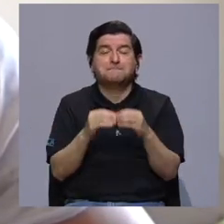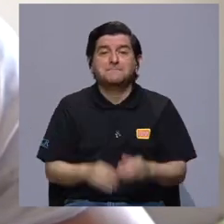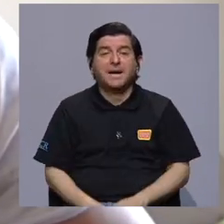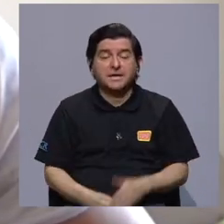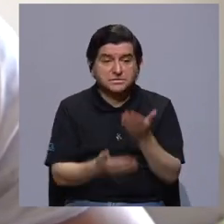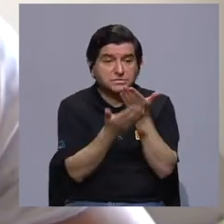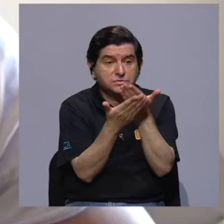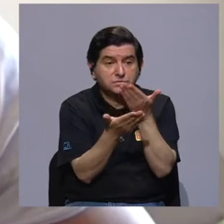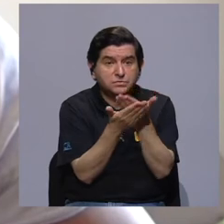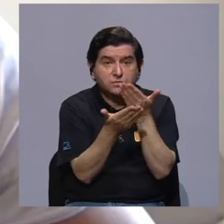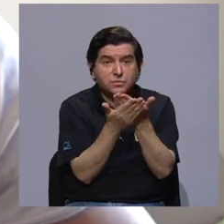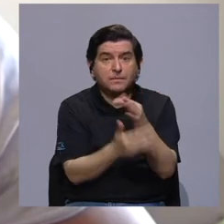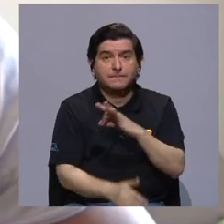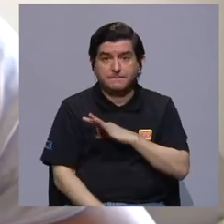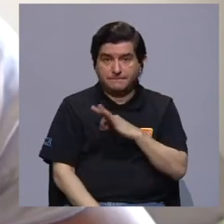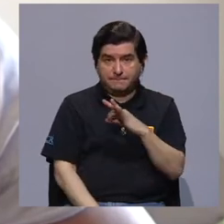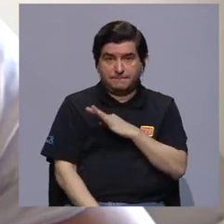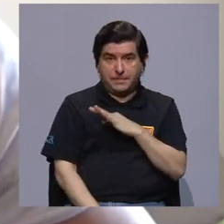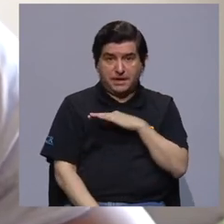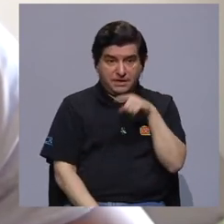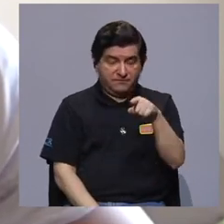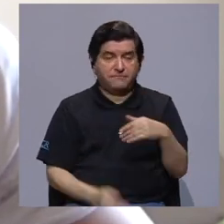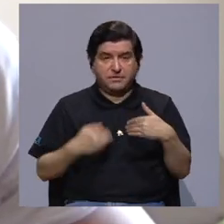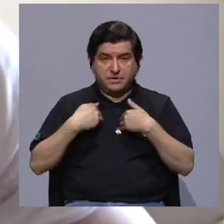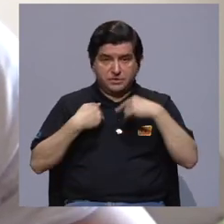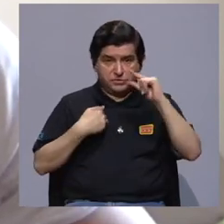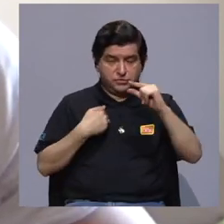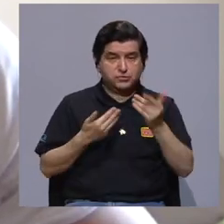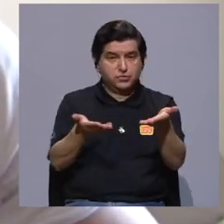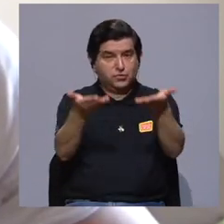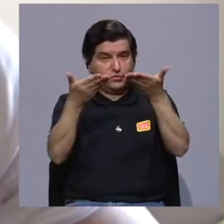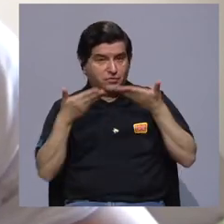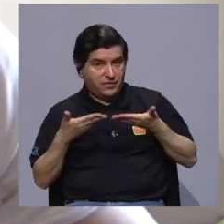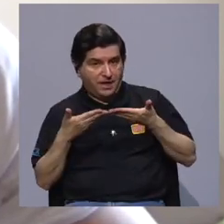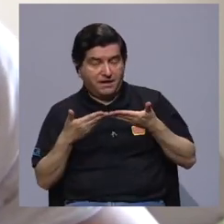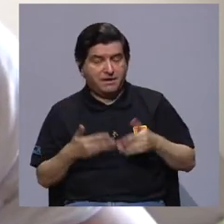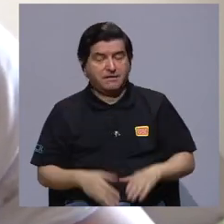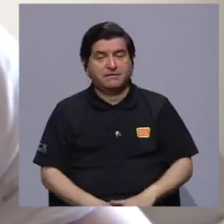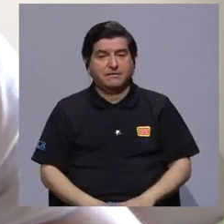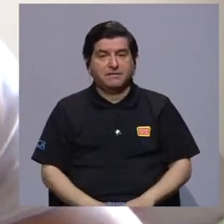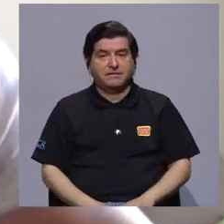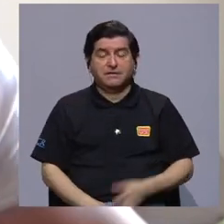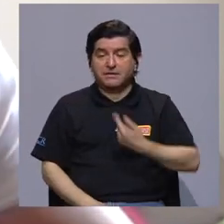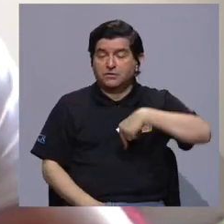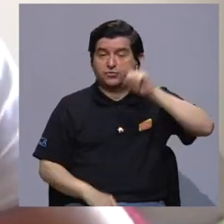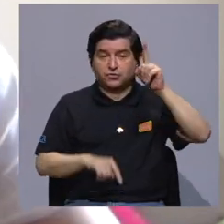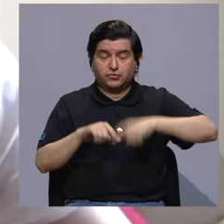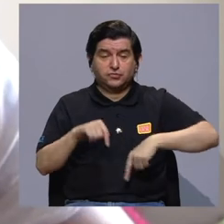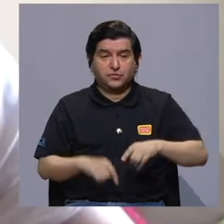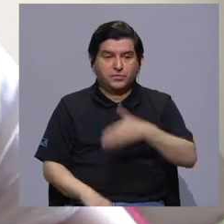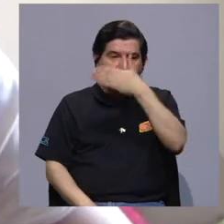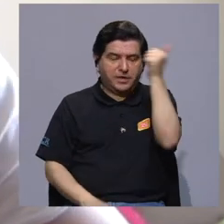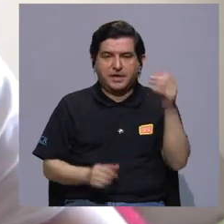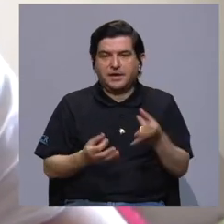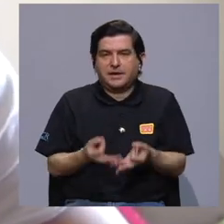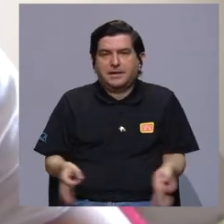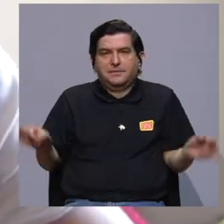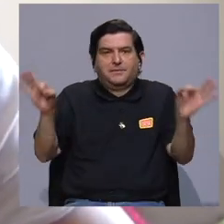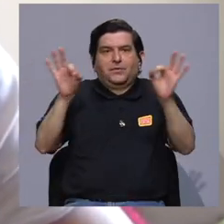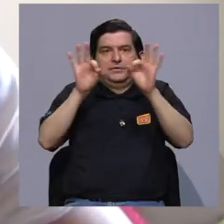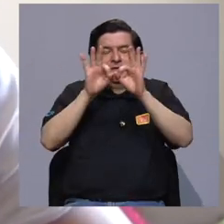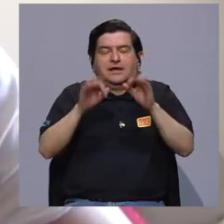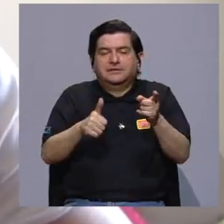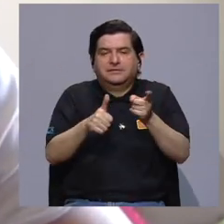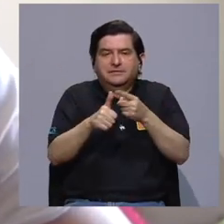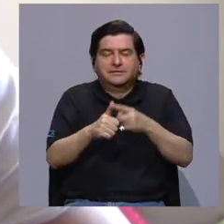más evidencias se logren de beneficios que estos insectos nos traen, para empezar, no podemos obviar el más importante,